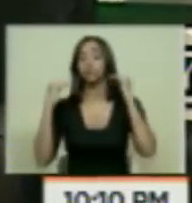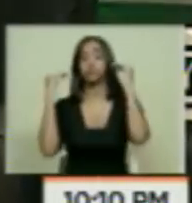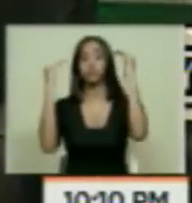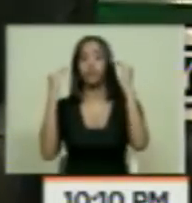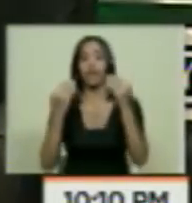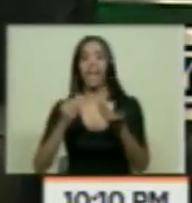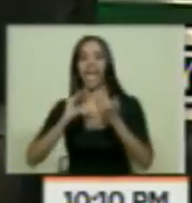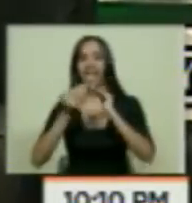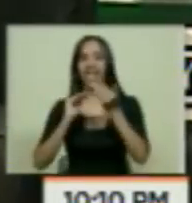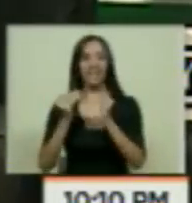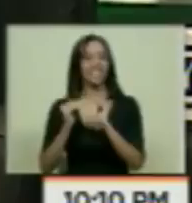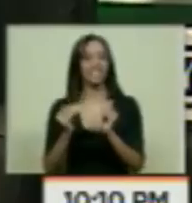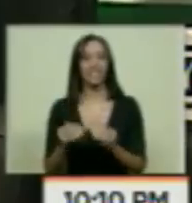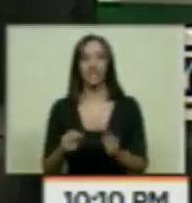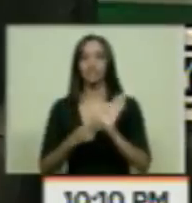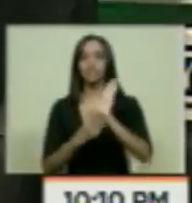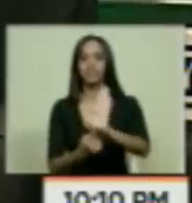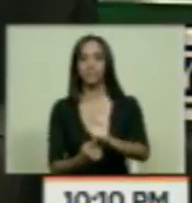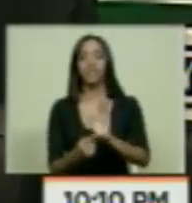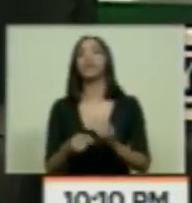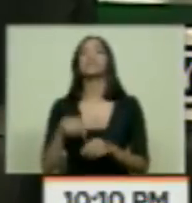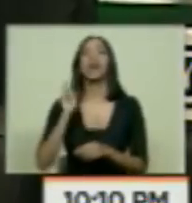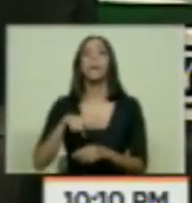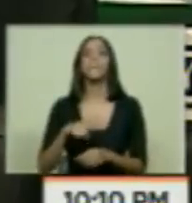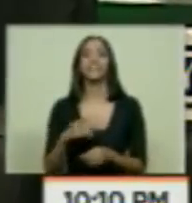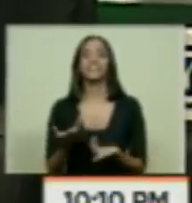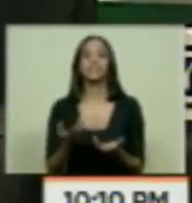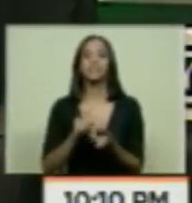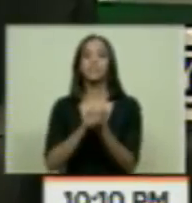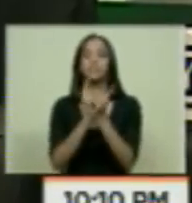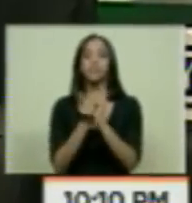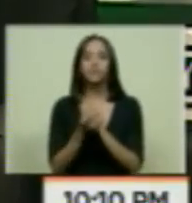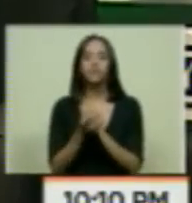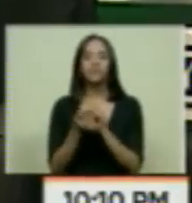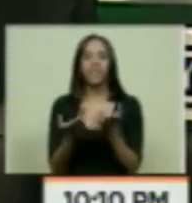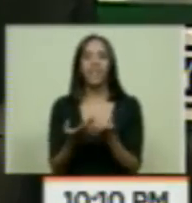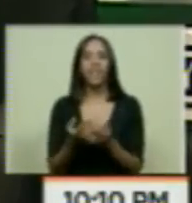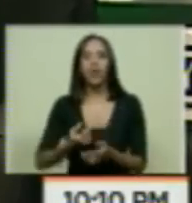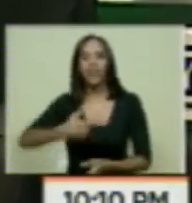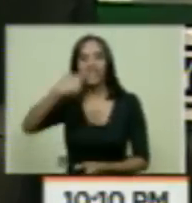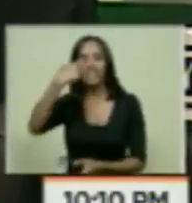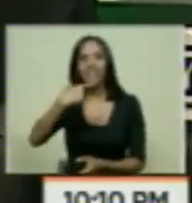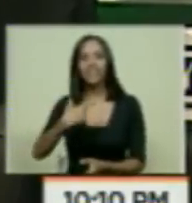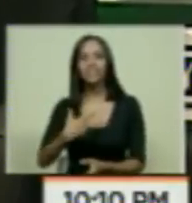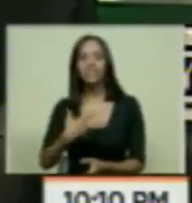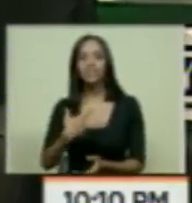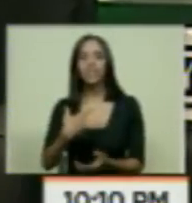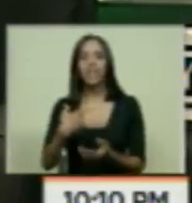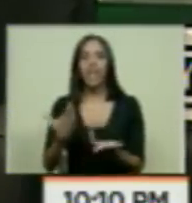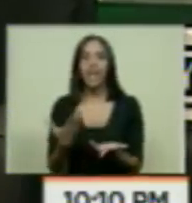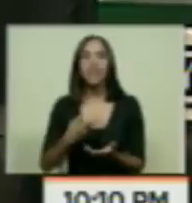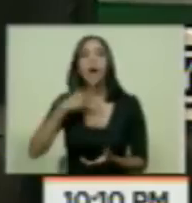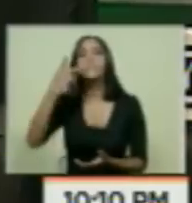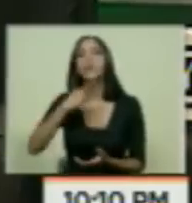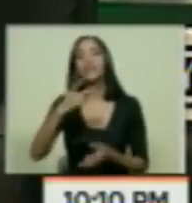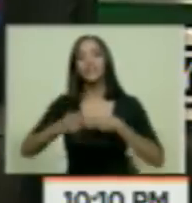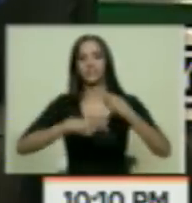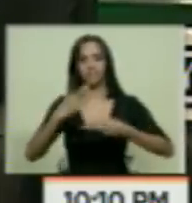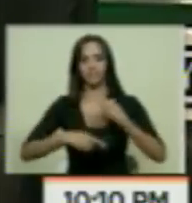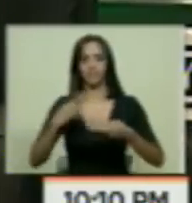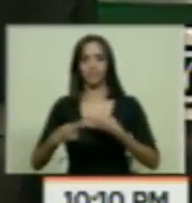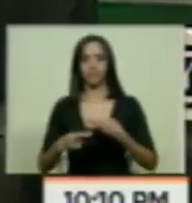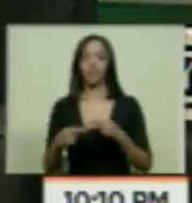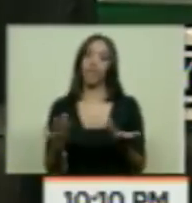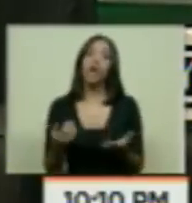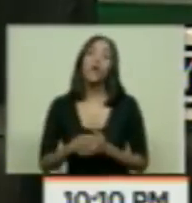en una referencia ética, se convirtió en lo que debería ser, obviamente, el cuadro de la política revolucionaria, es decir,